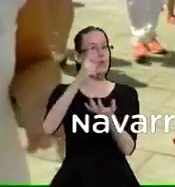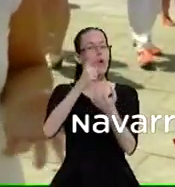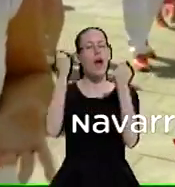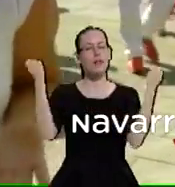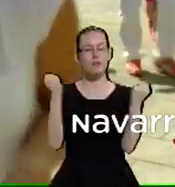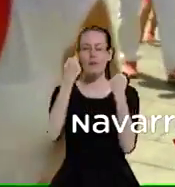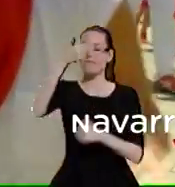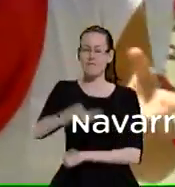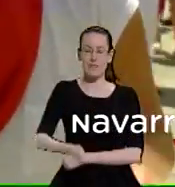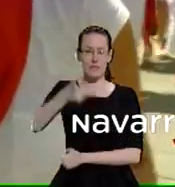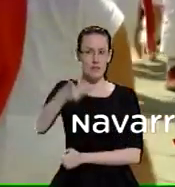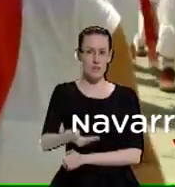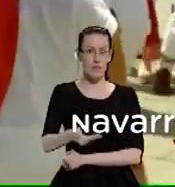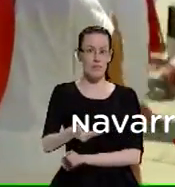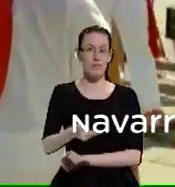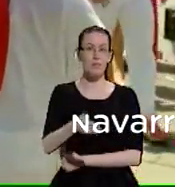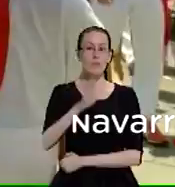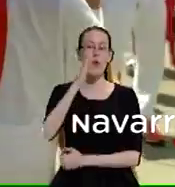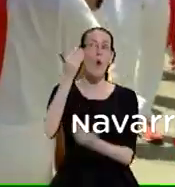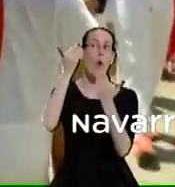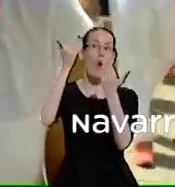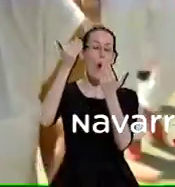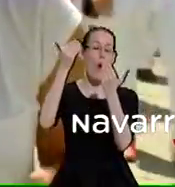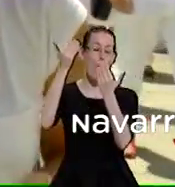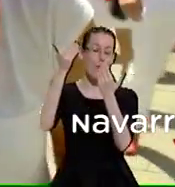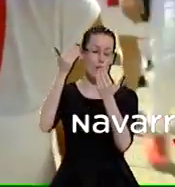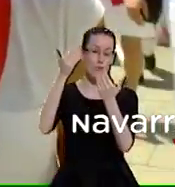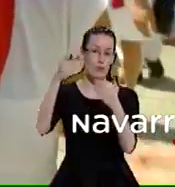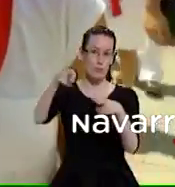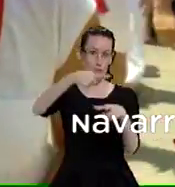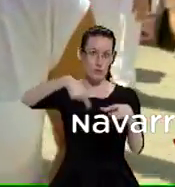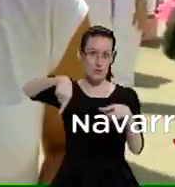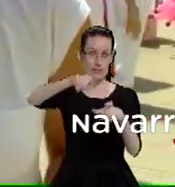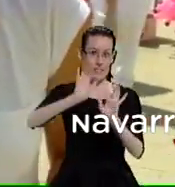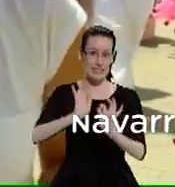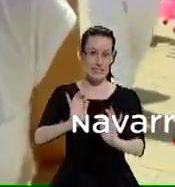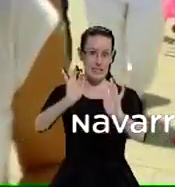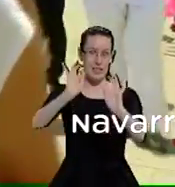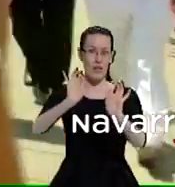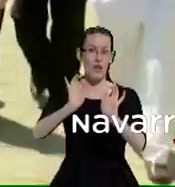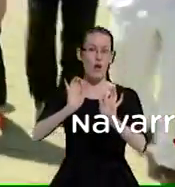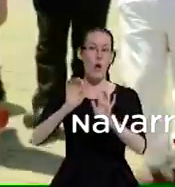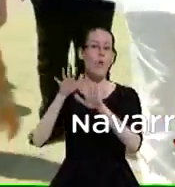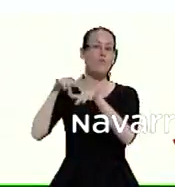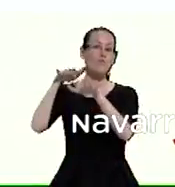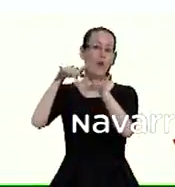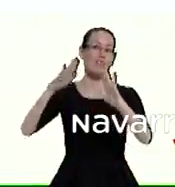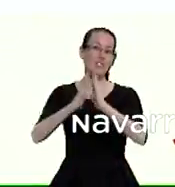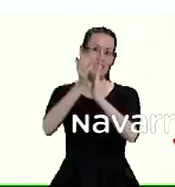más importantes y en cuyo honor se celebran precisamente estos días. Se trata de la procesión de Santa Ana.